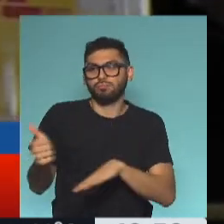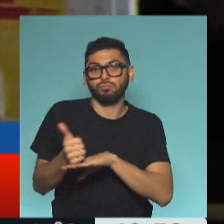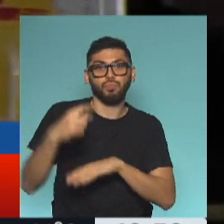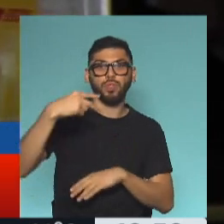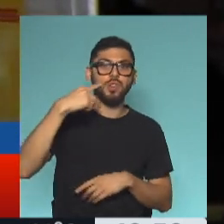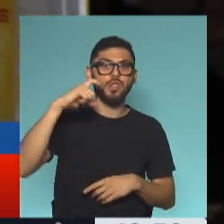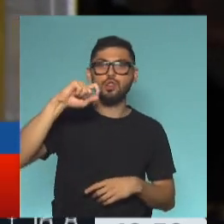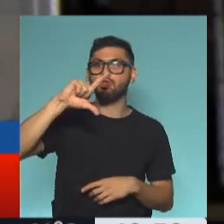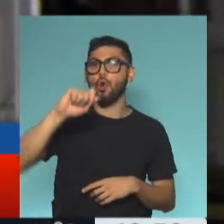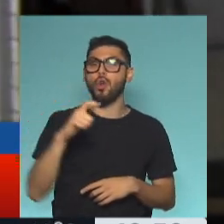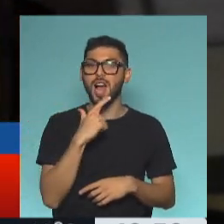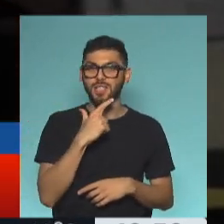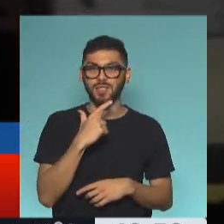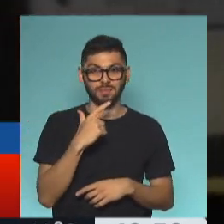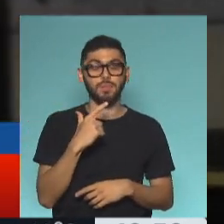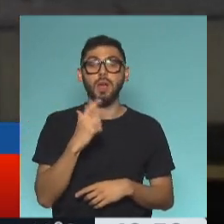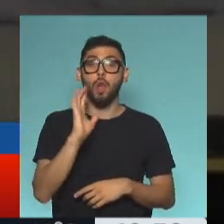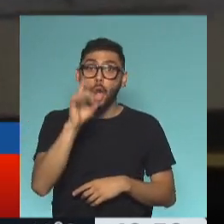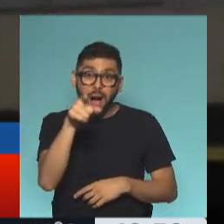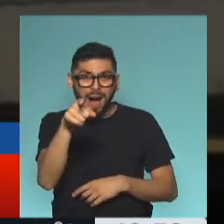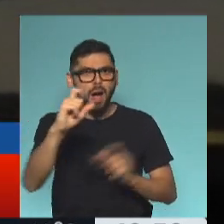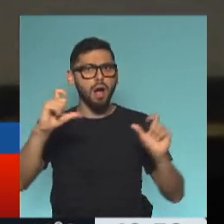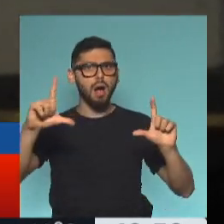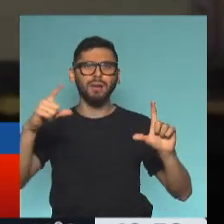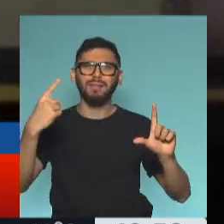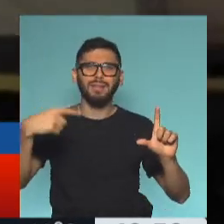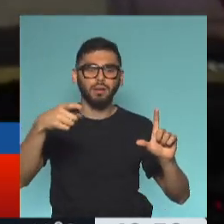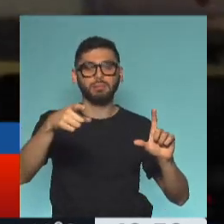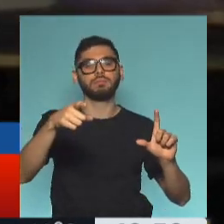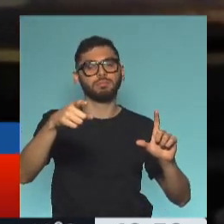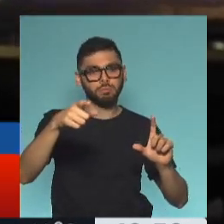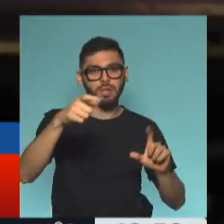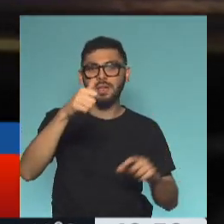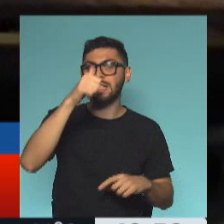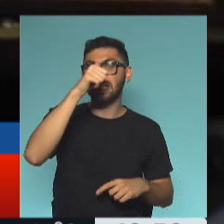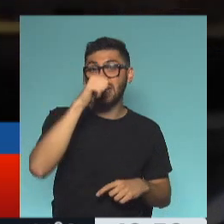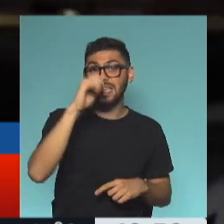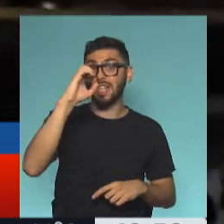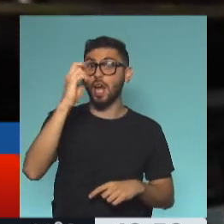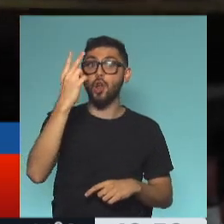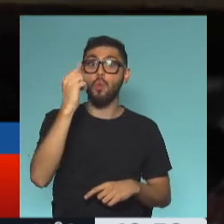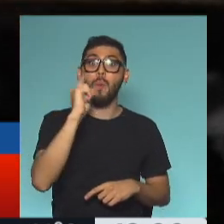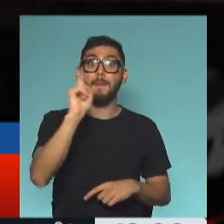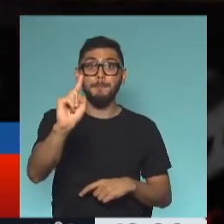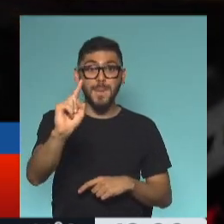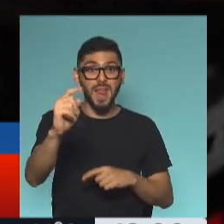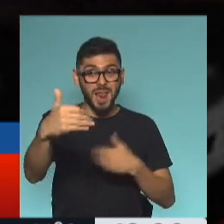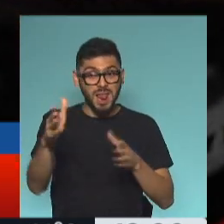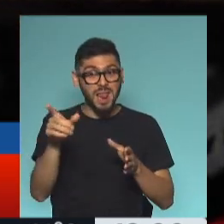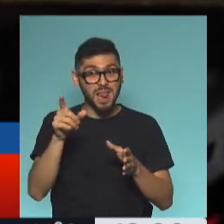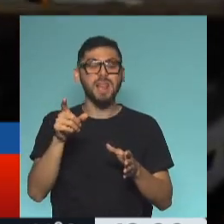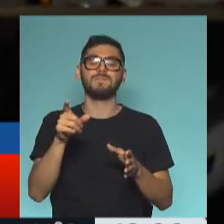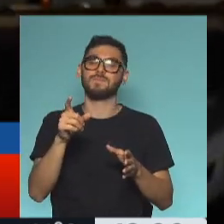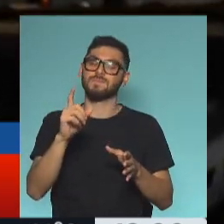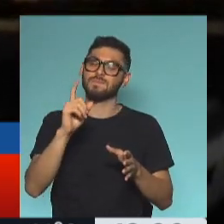Fiorentino. Y ahora lo que estamos viendo, parte de las 609.000 dosis. Hay mucho número,